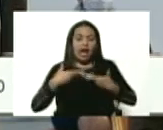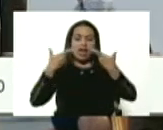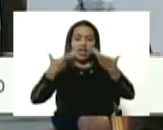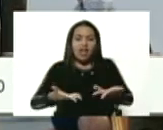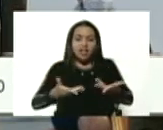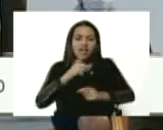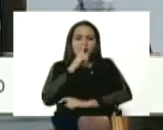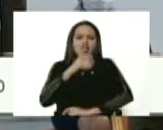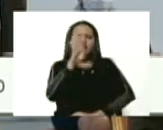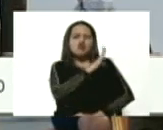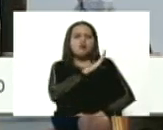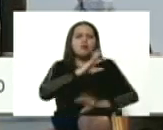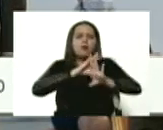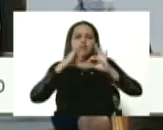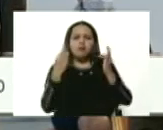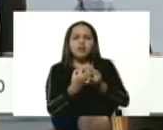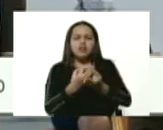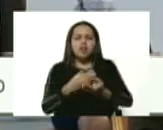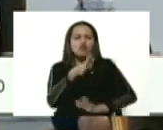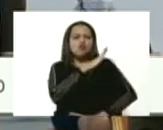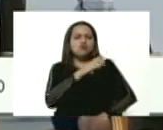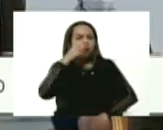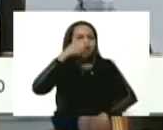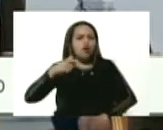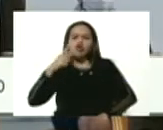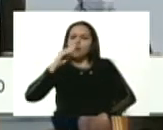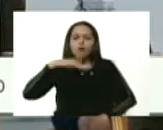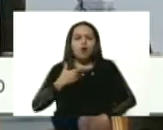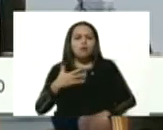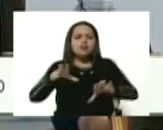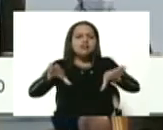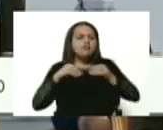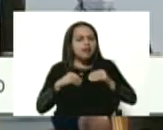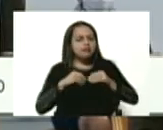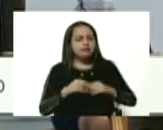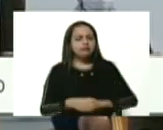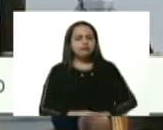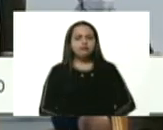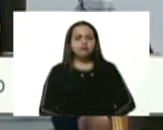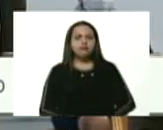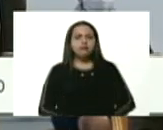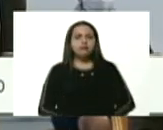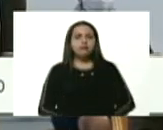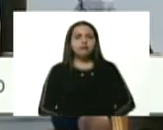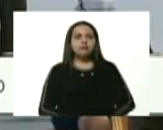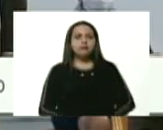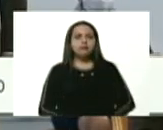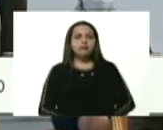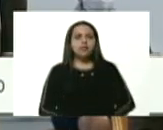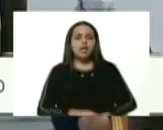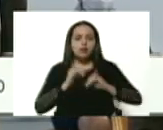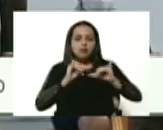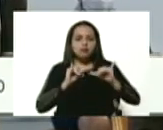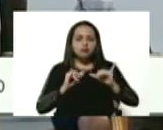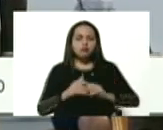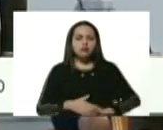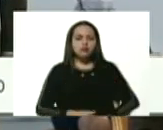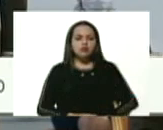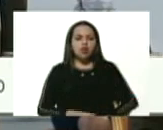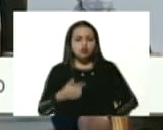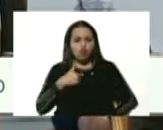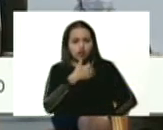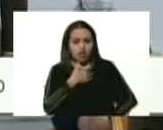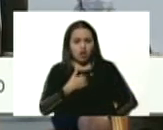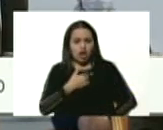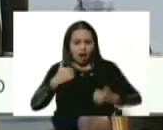a su propia familia, a su propio pueblo. Eso no lo podemos aceptar. Por eso he pedido la cooperación